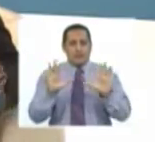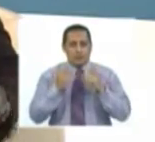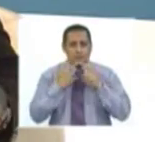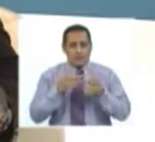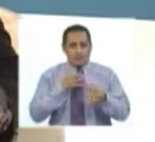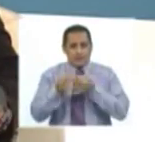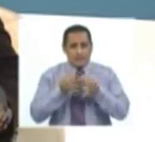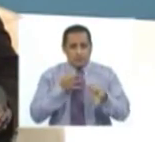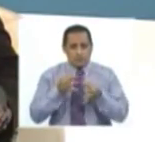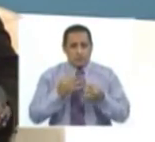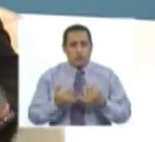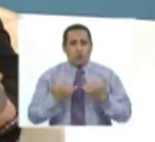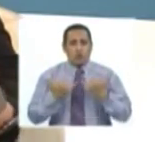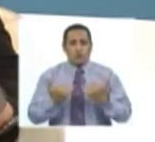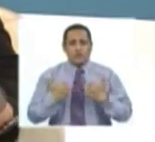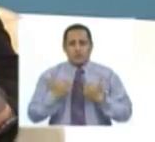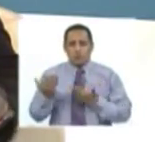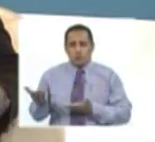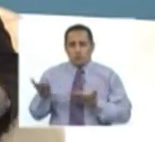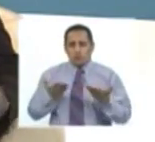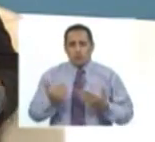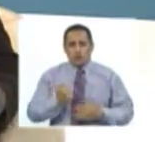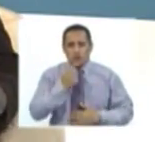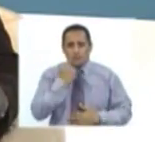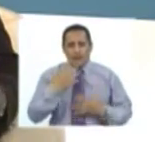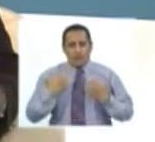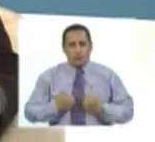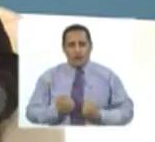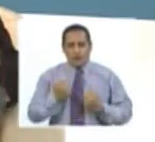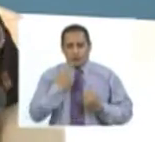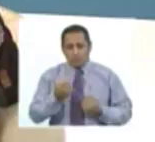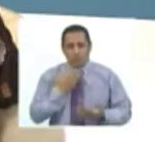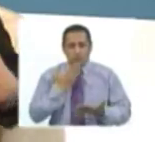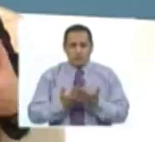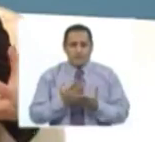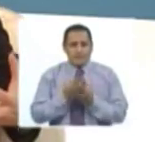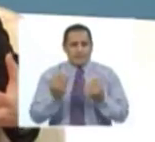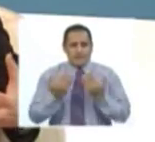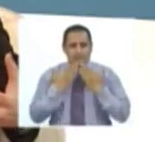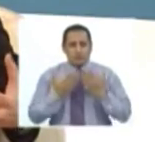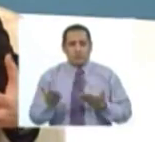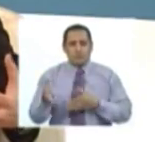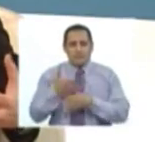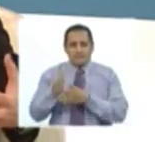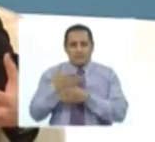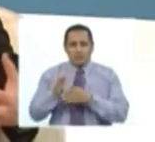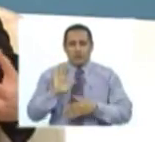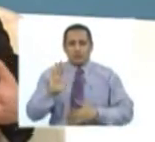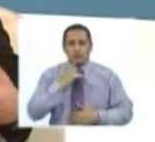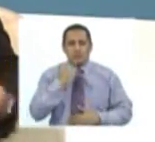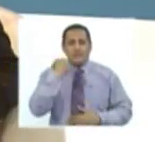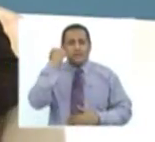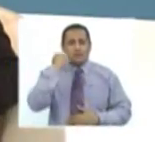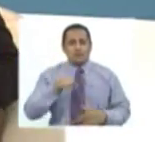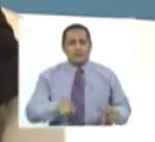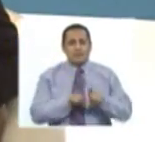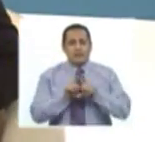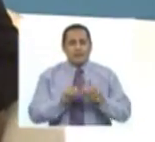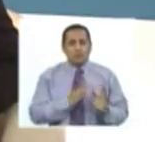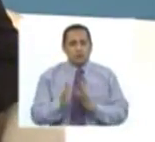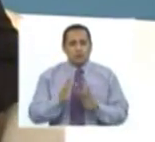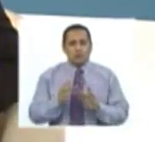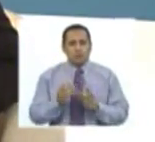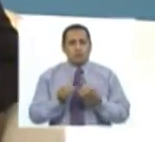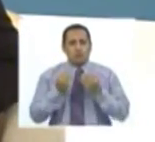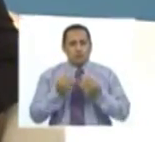cuenta y decantar un poco más las ideas, nos acompaña como siempre el doctor Felipe, a quien agradecemos como siempre su participación en Tus Derechos. Y el debido